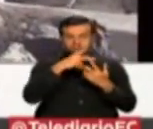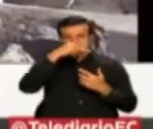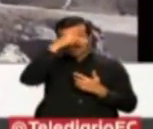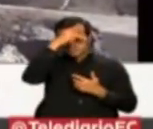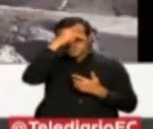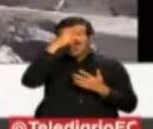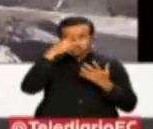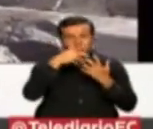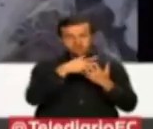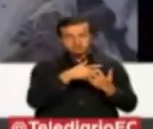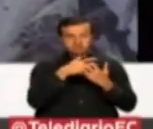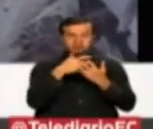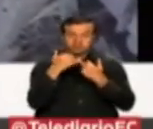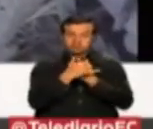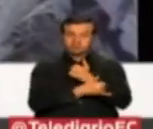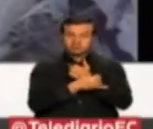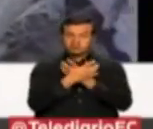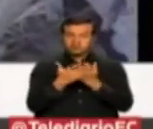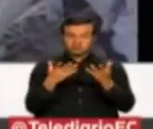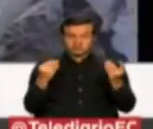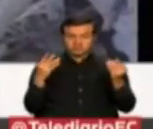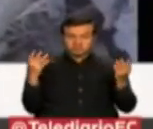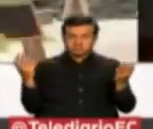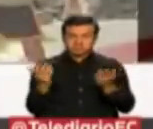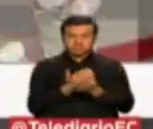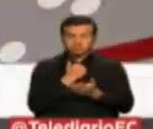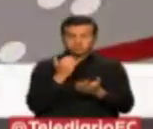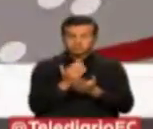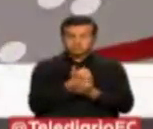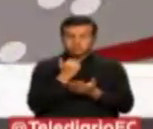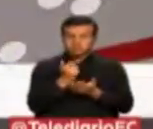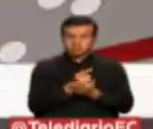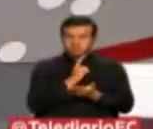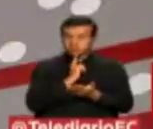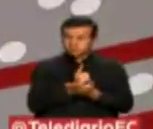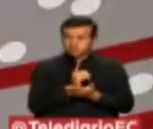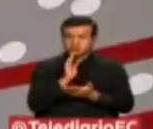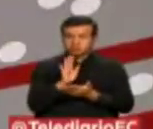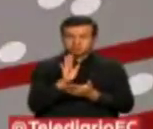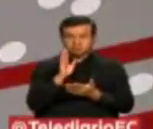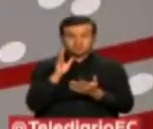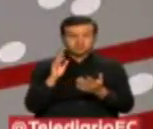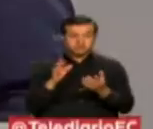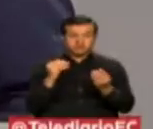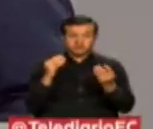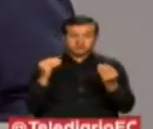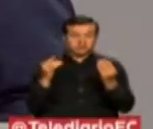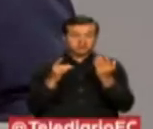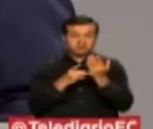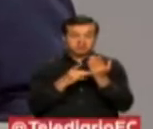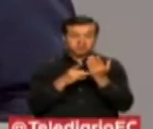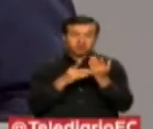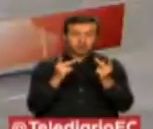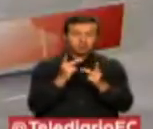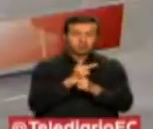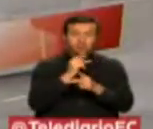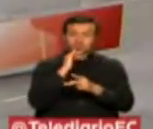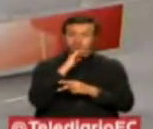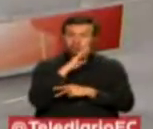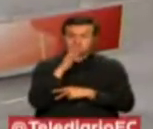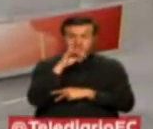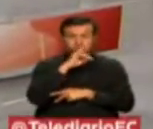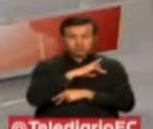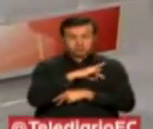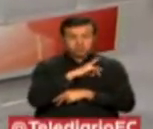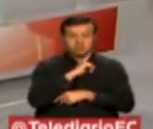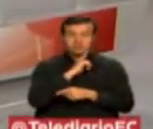ejemplo, que es uno de los recolectores de la corriente del Niño. Y que también seguramente aporta, ¿no?, a la contaminación. Trabajando también con Chile. Chile ha